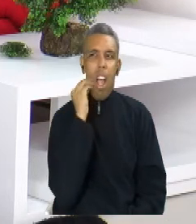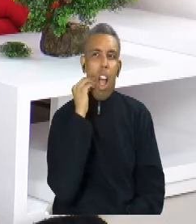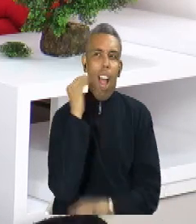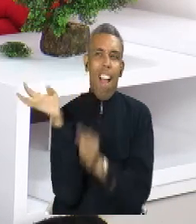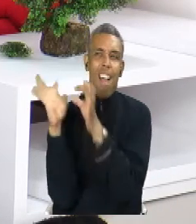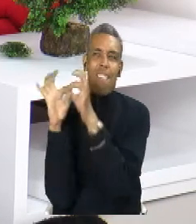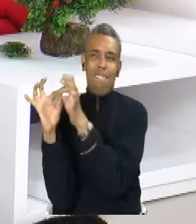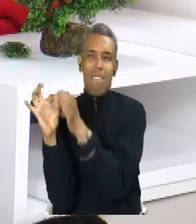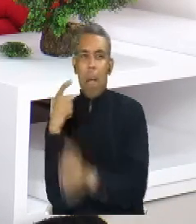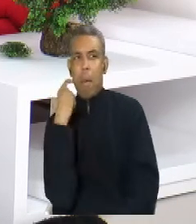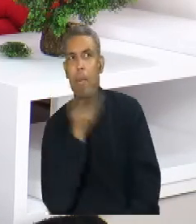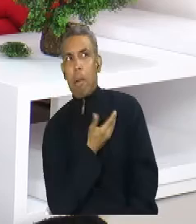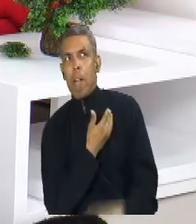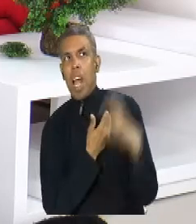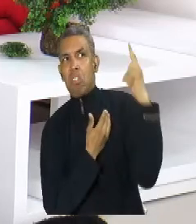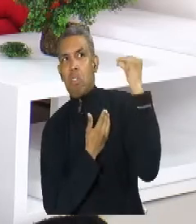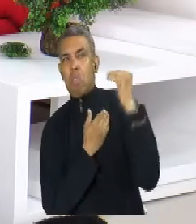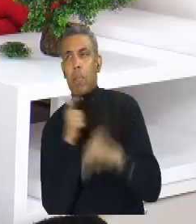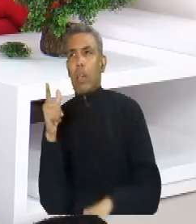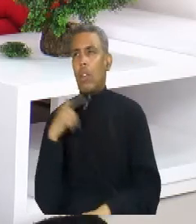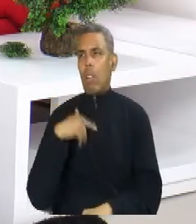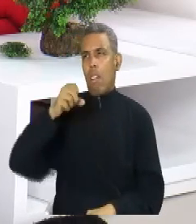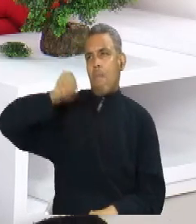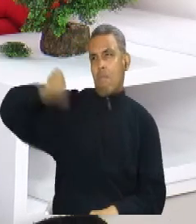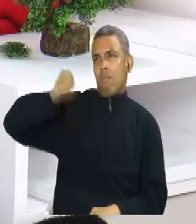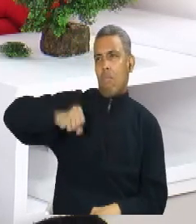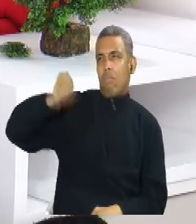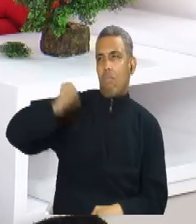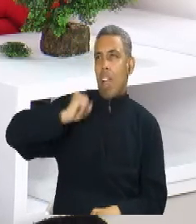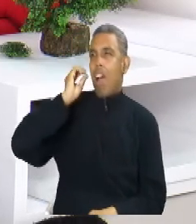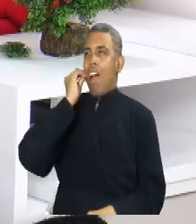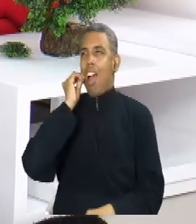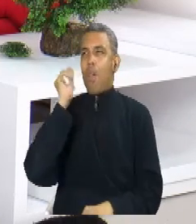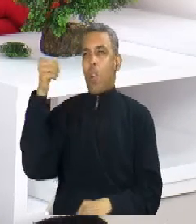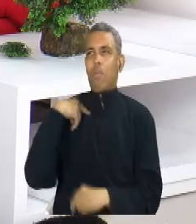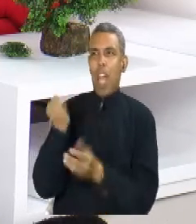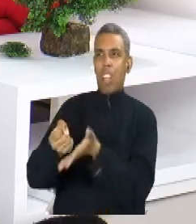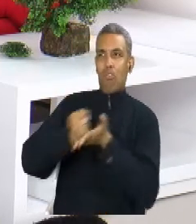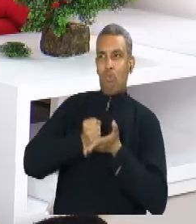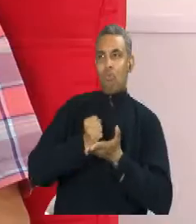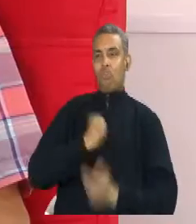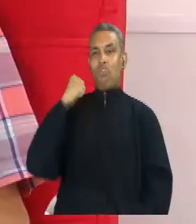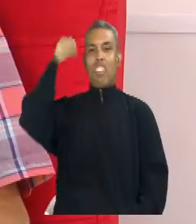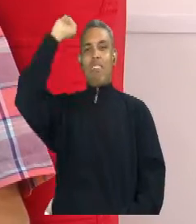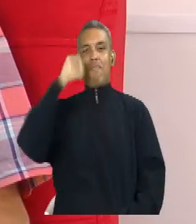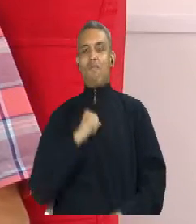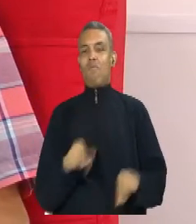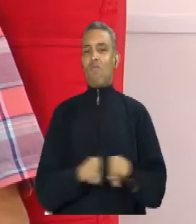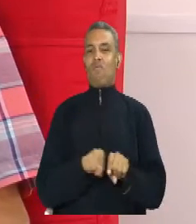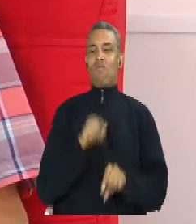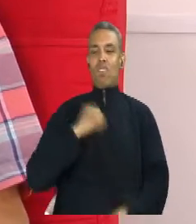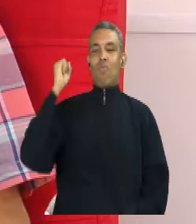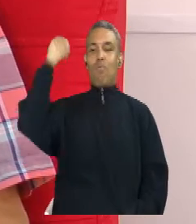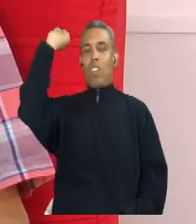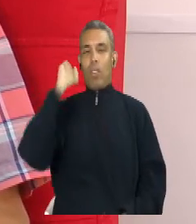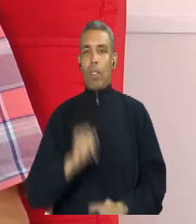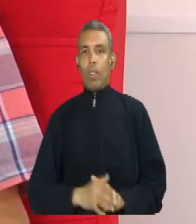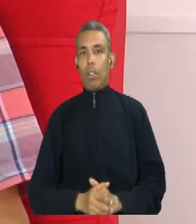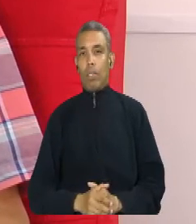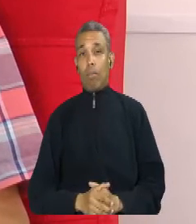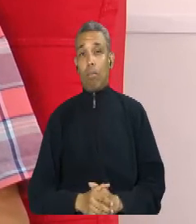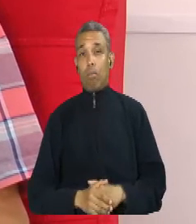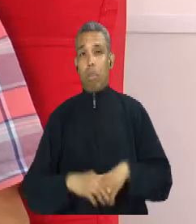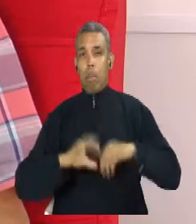dicen que sí otros que no el niño empieza a confundirse y la única opción que él tiene y que sabe que le puede dar resultados es hacer una